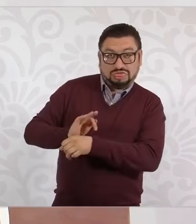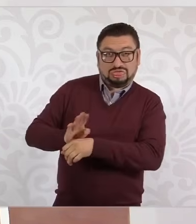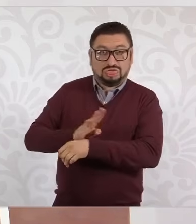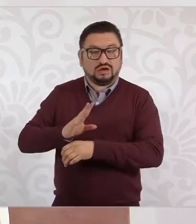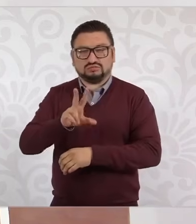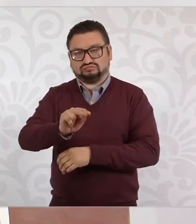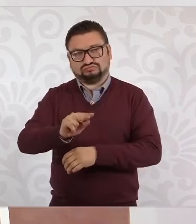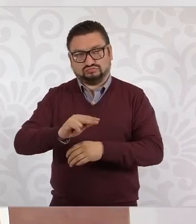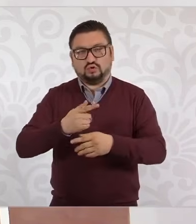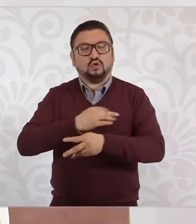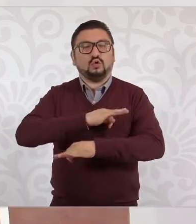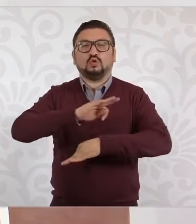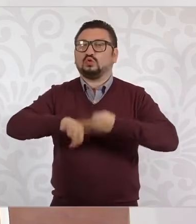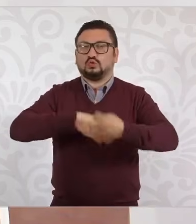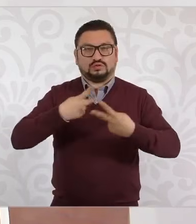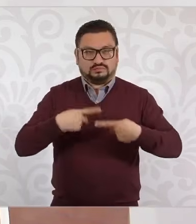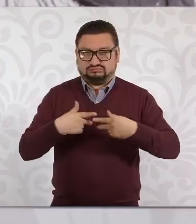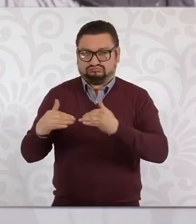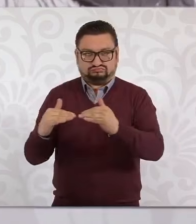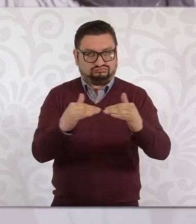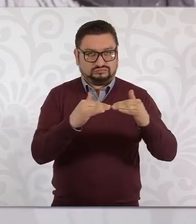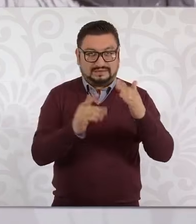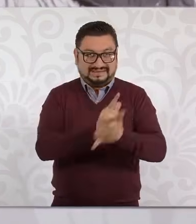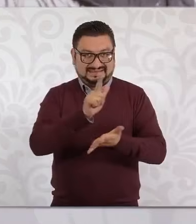todos fueran iguales ante la ley.